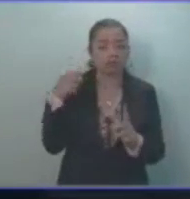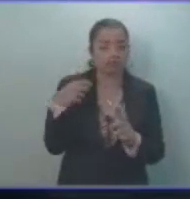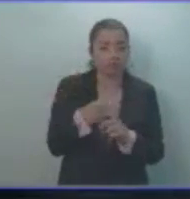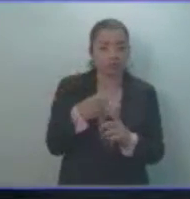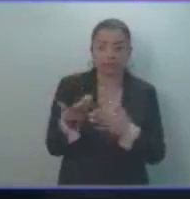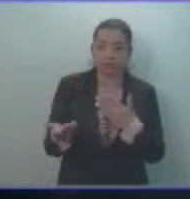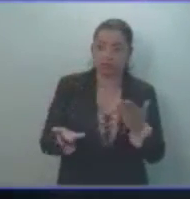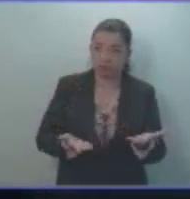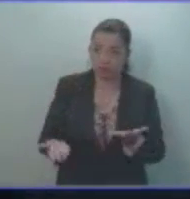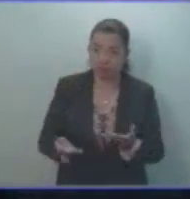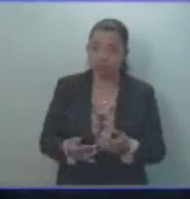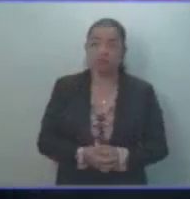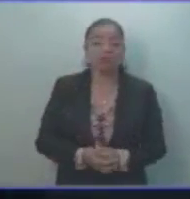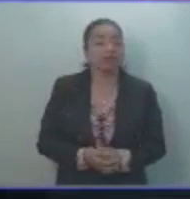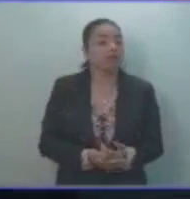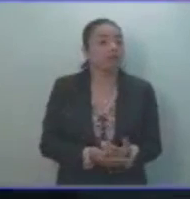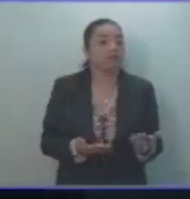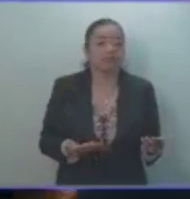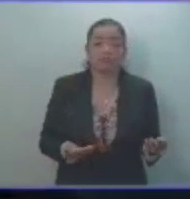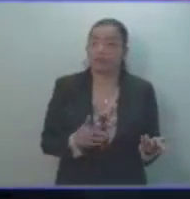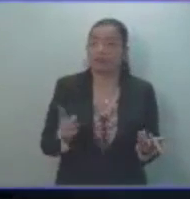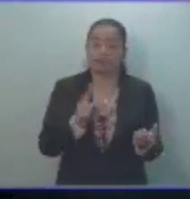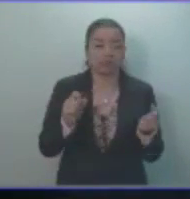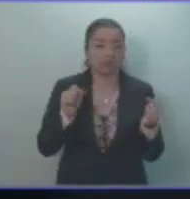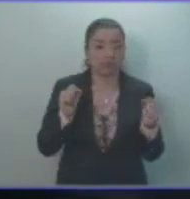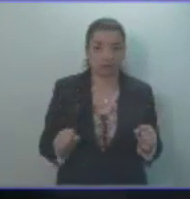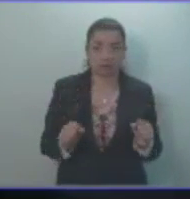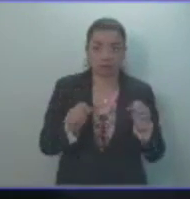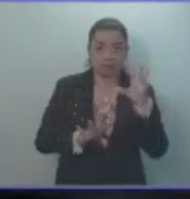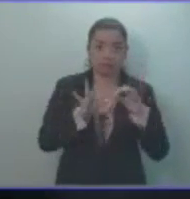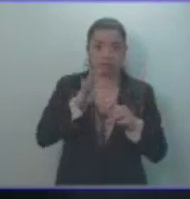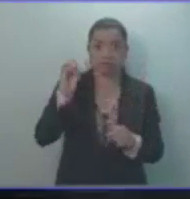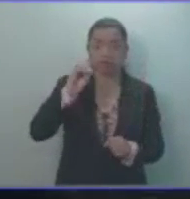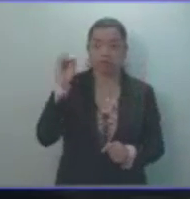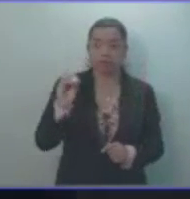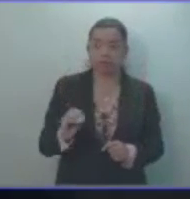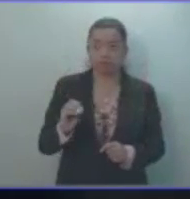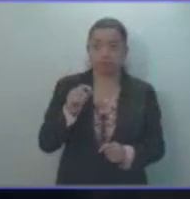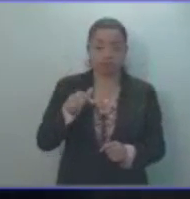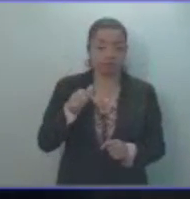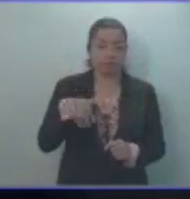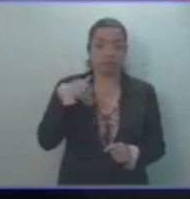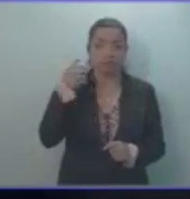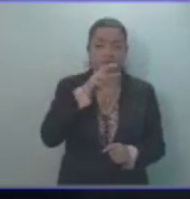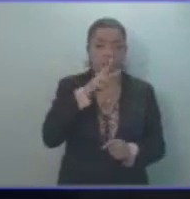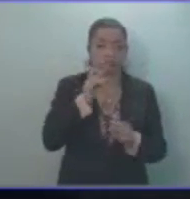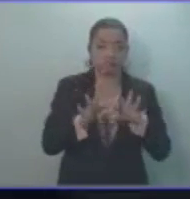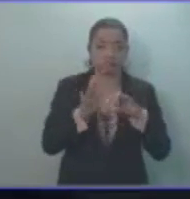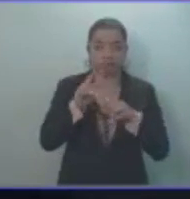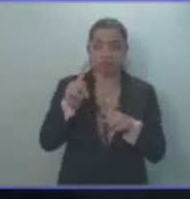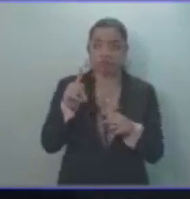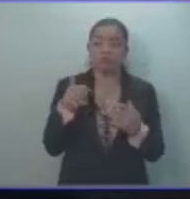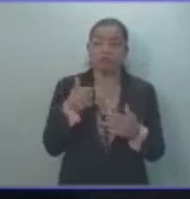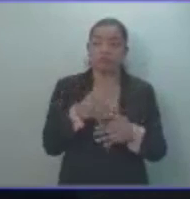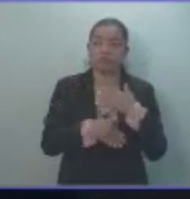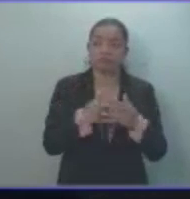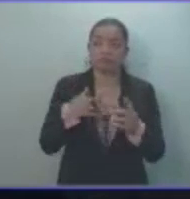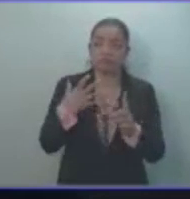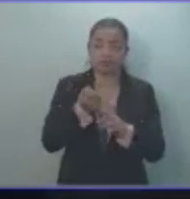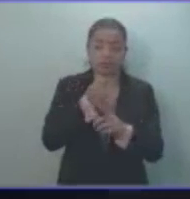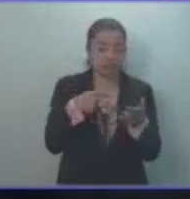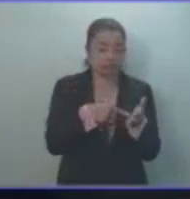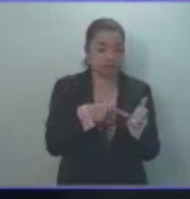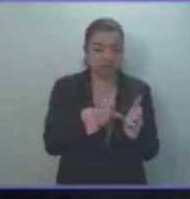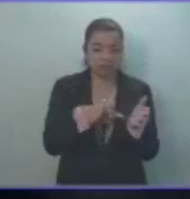bienes y servicios, que no pueden sobrepasar el 14% a partir del año 2021. Y las metas de deuda